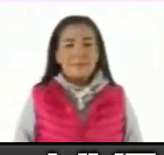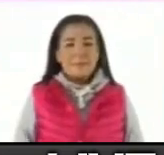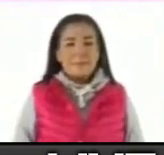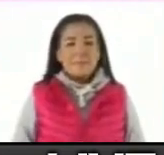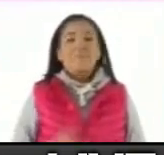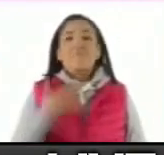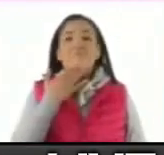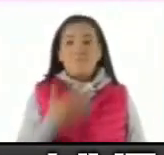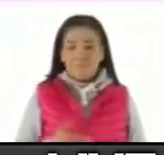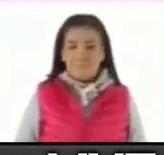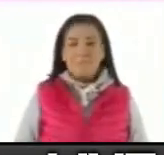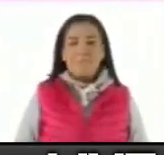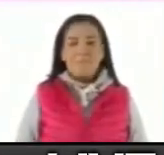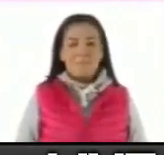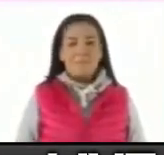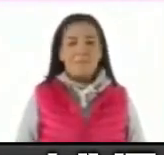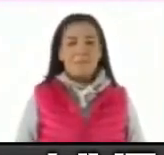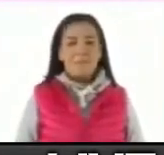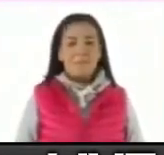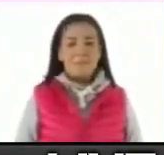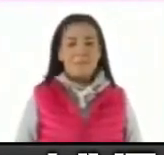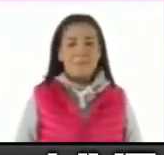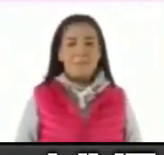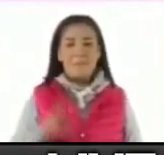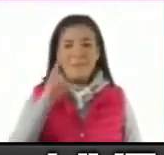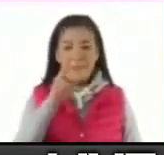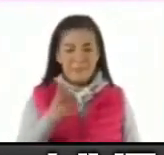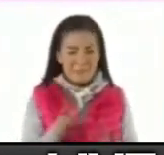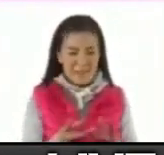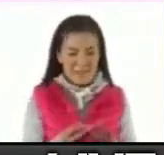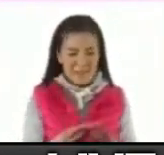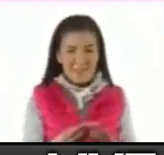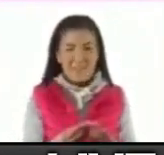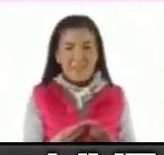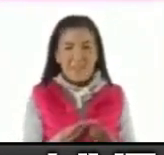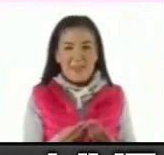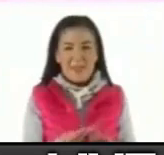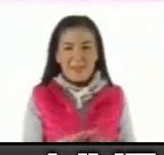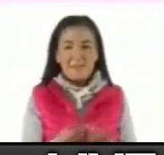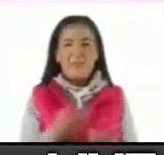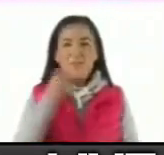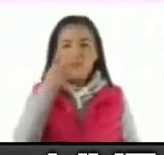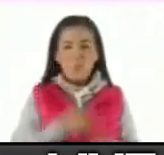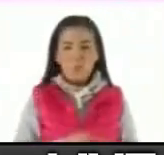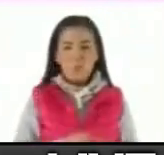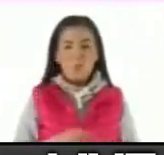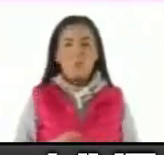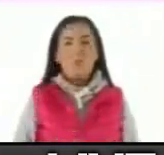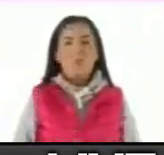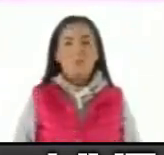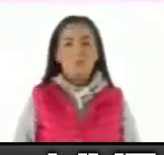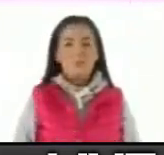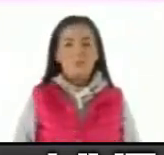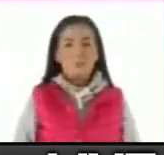Muy bien, maestra Emma. Se está haciendo más viscosa y espesa.